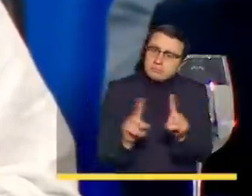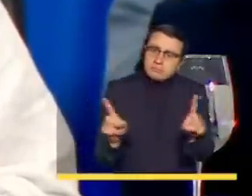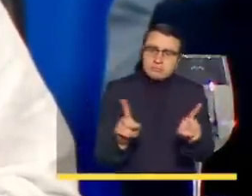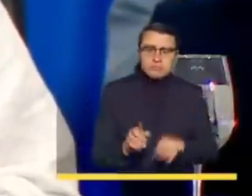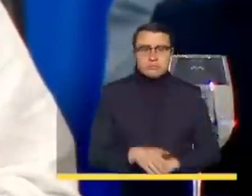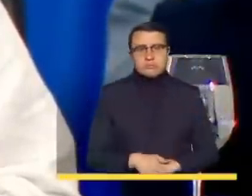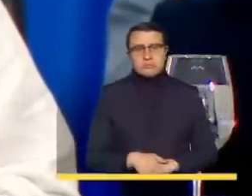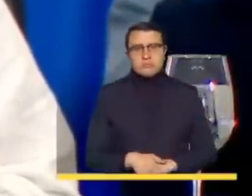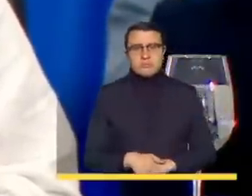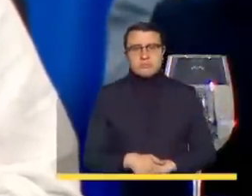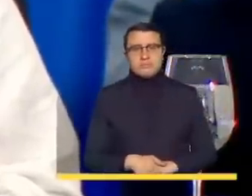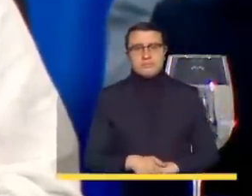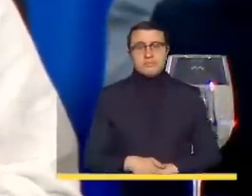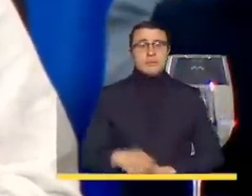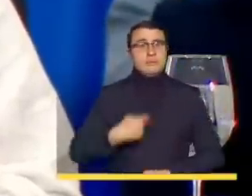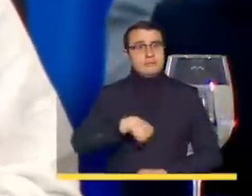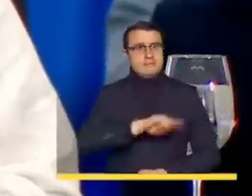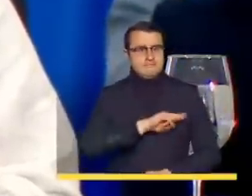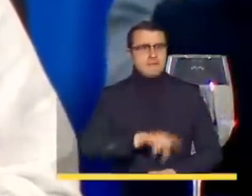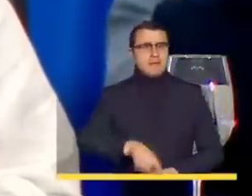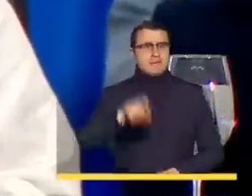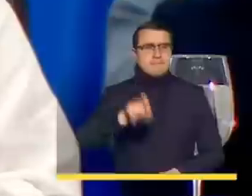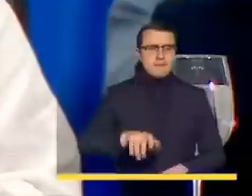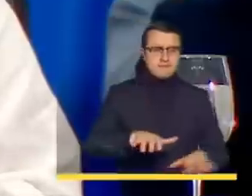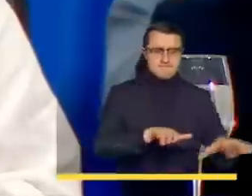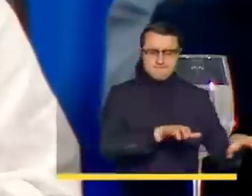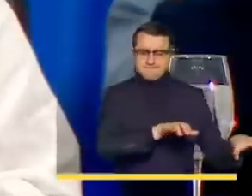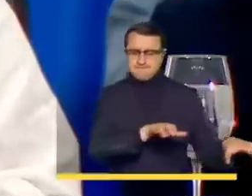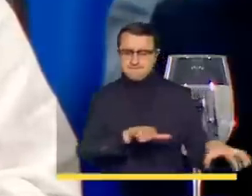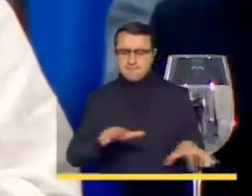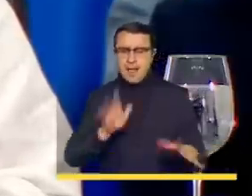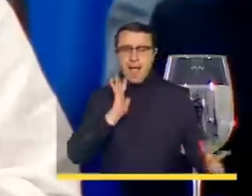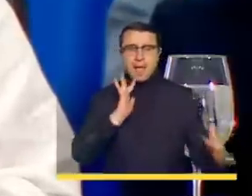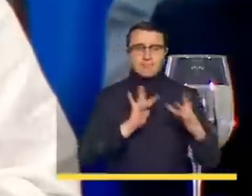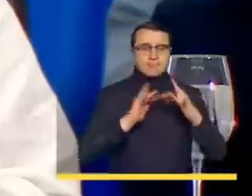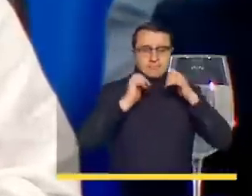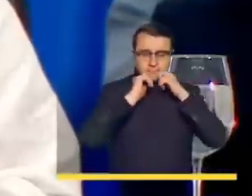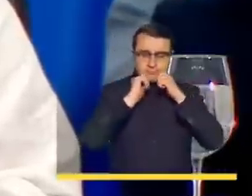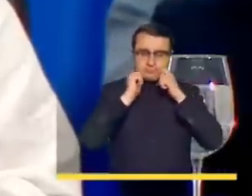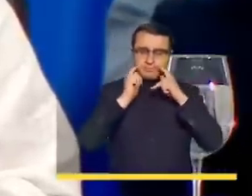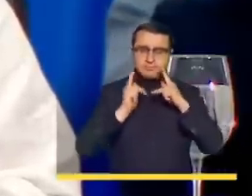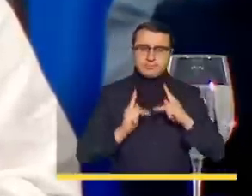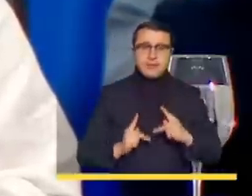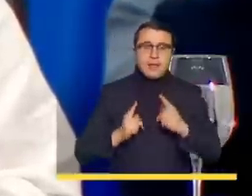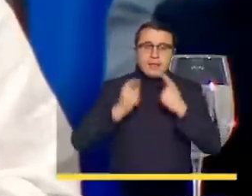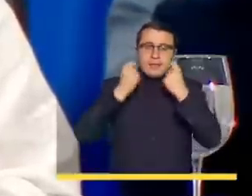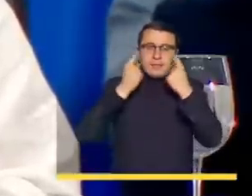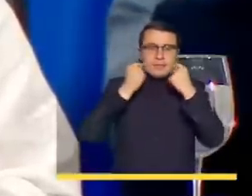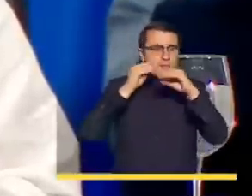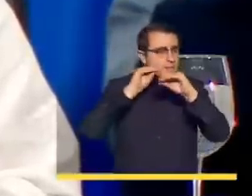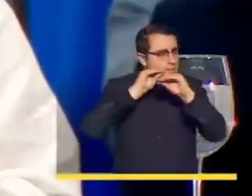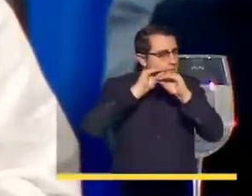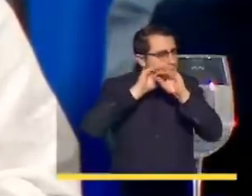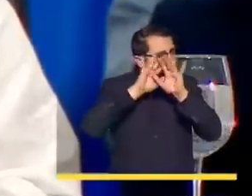Tenemos que actuar con humanismo y entender que,